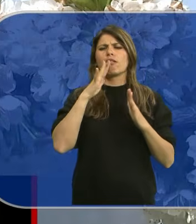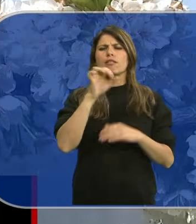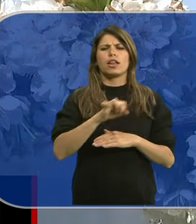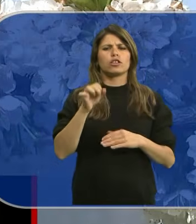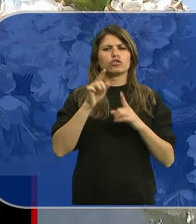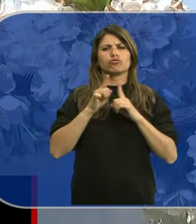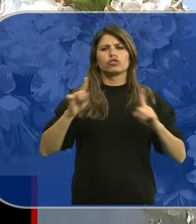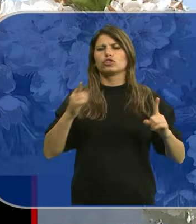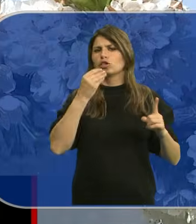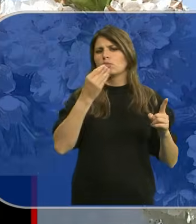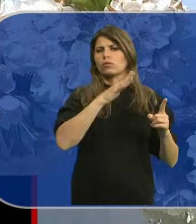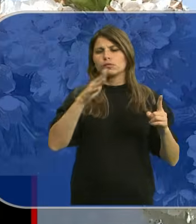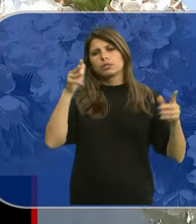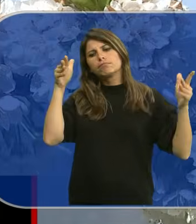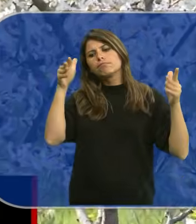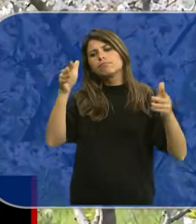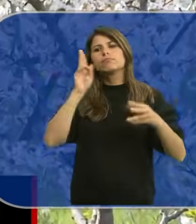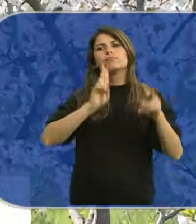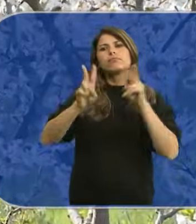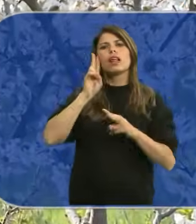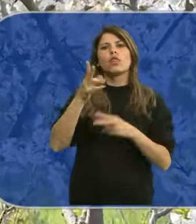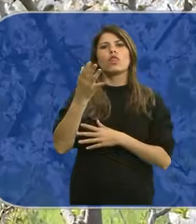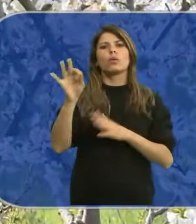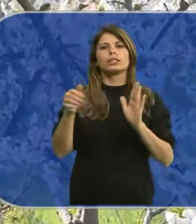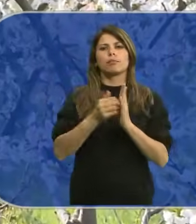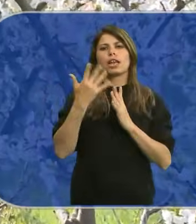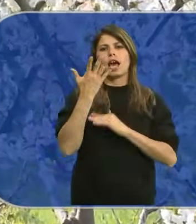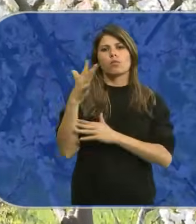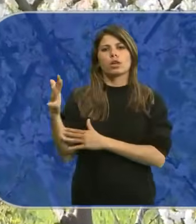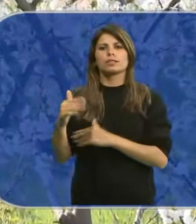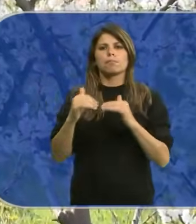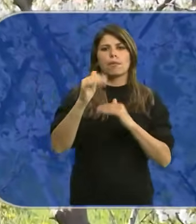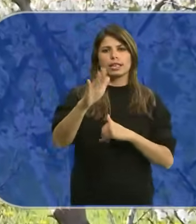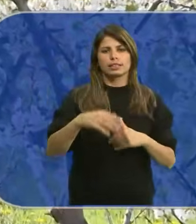para contemplar este espectáculo con más de 50.000 árboles.